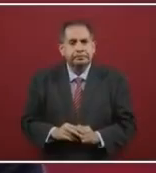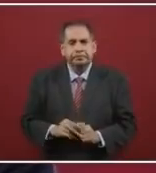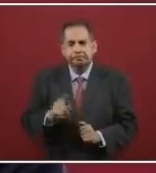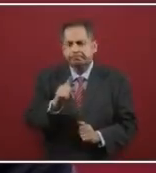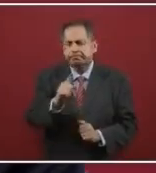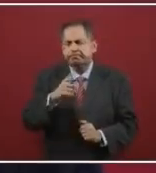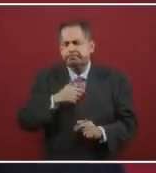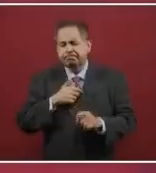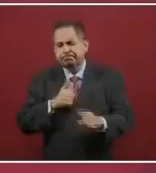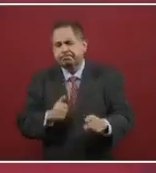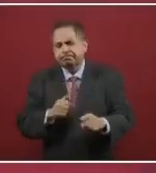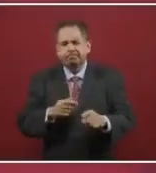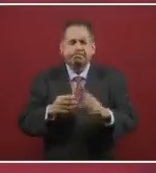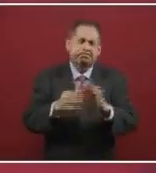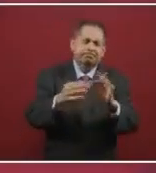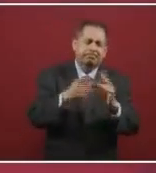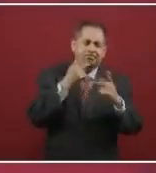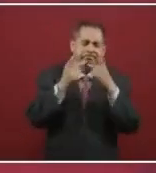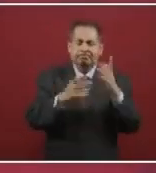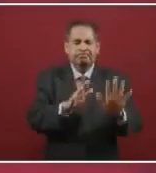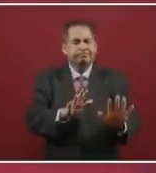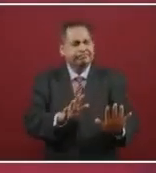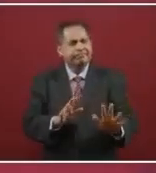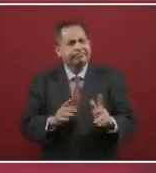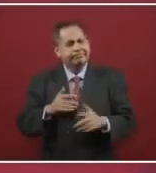Entiendo la desesperación de